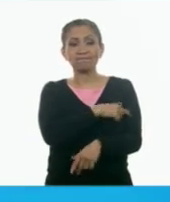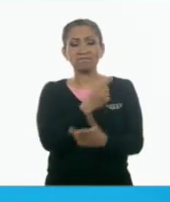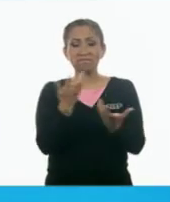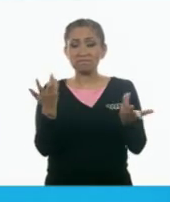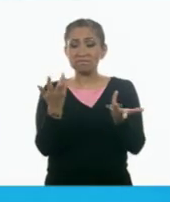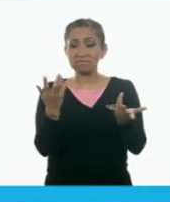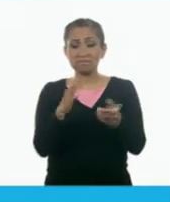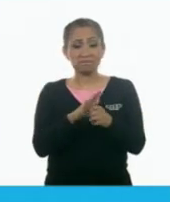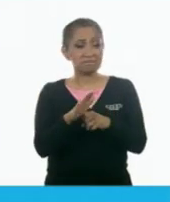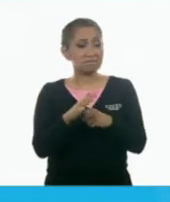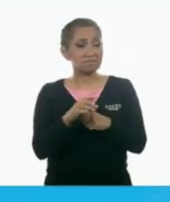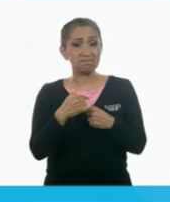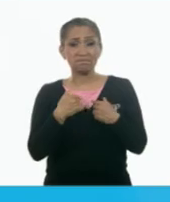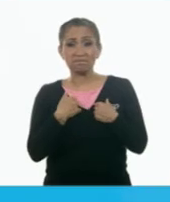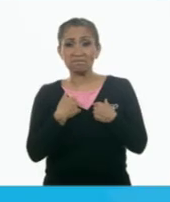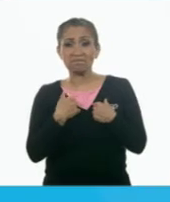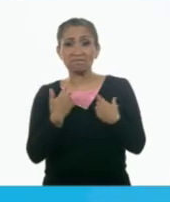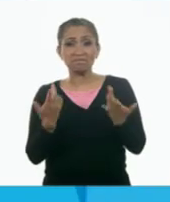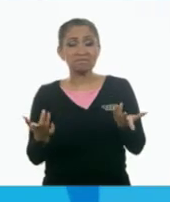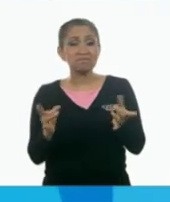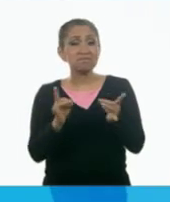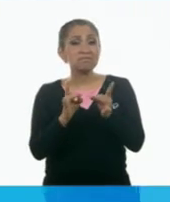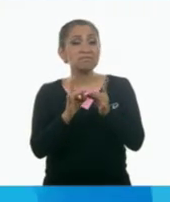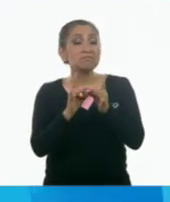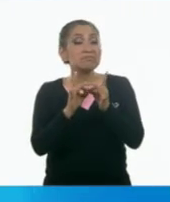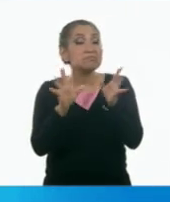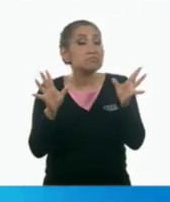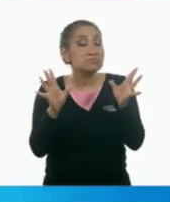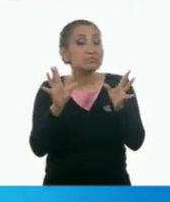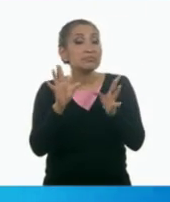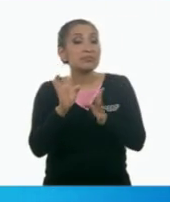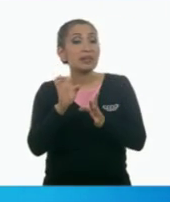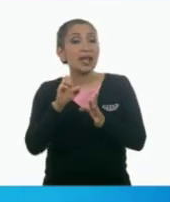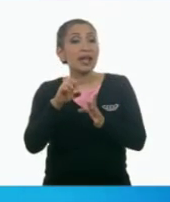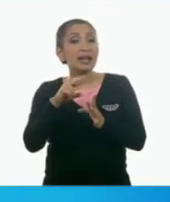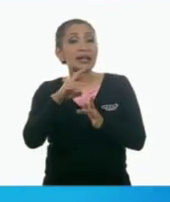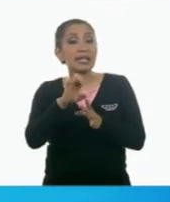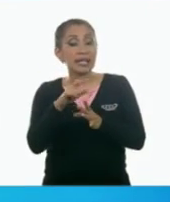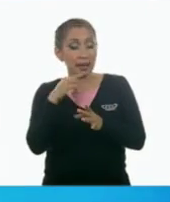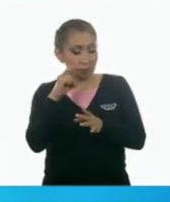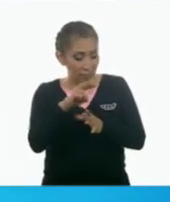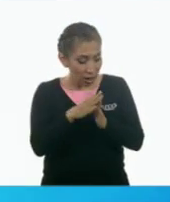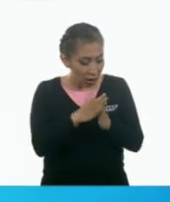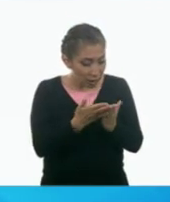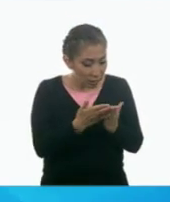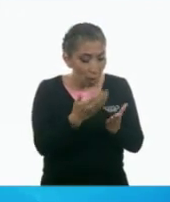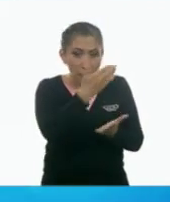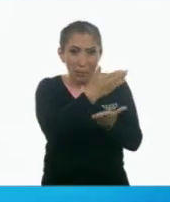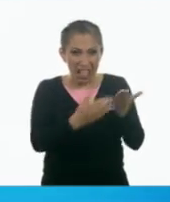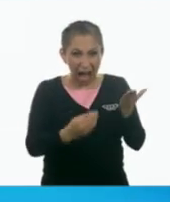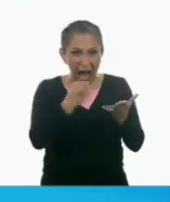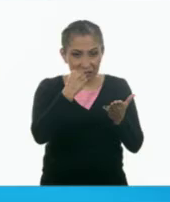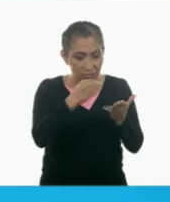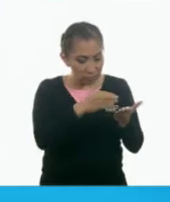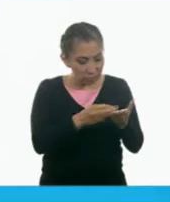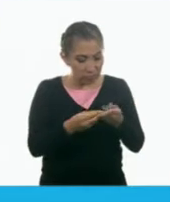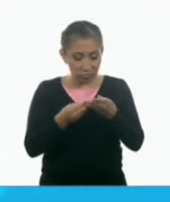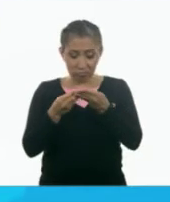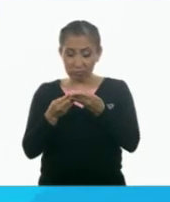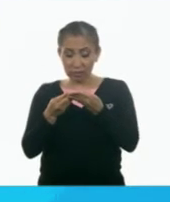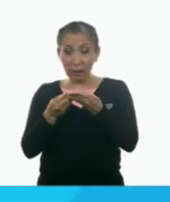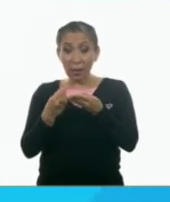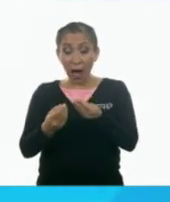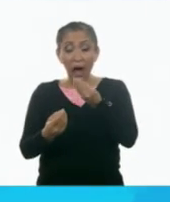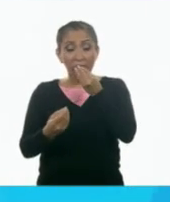iba a hacer? Más luego, casi por accidente, Enrique tomó del suelo un libro a medio comer. pero en lugar